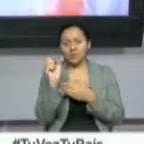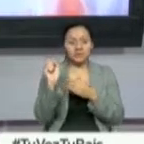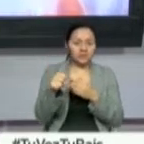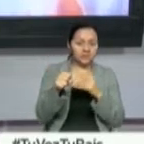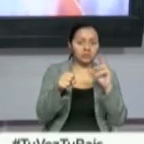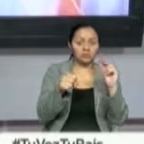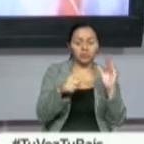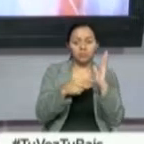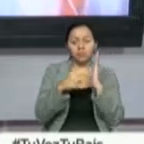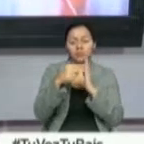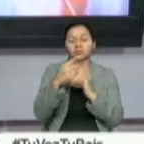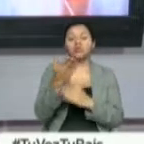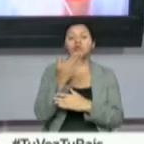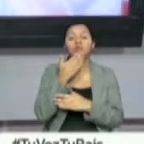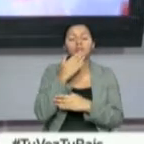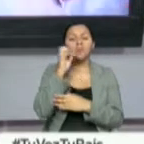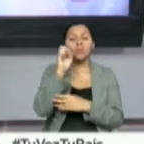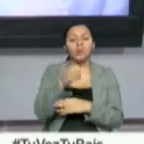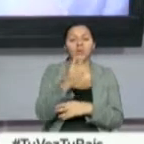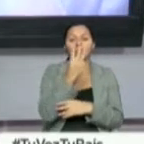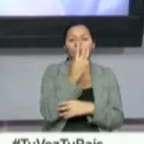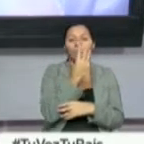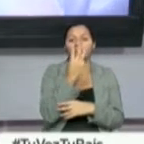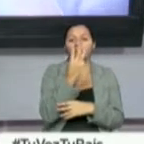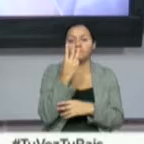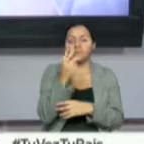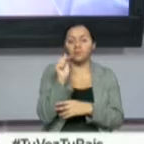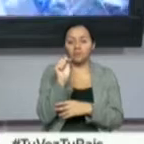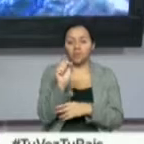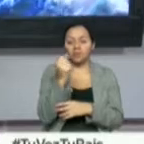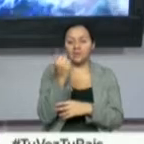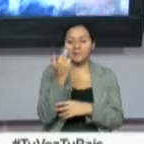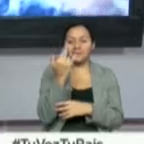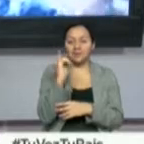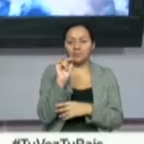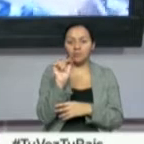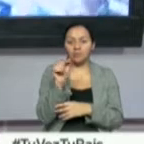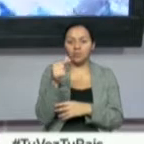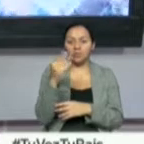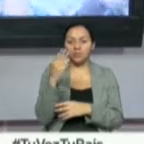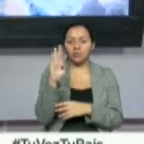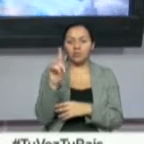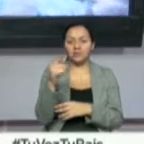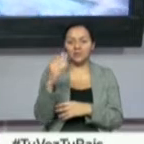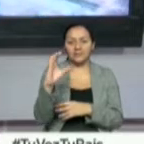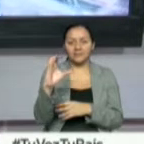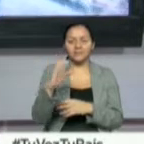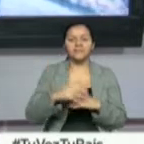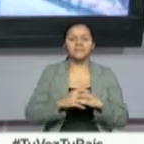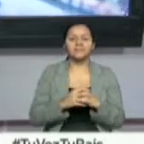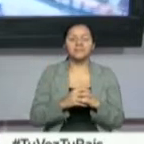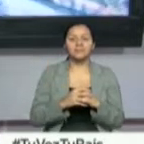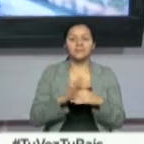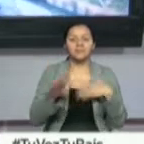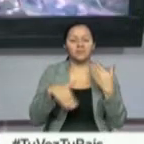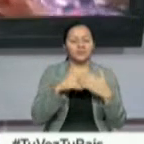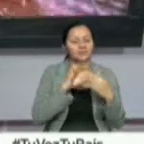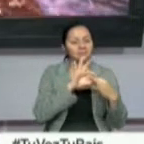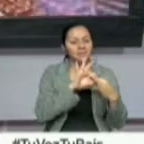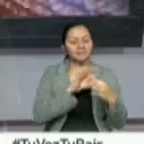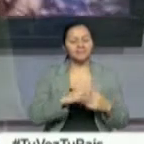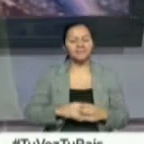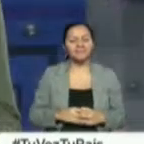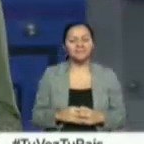pagar el impuesto usted puede ingresar a la página www.sri.gov.ec continuamos contigo está